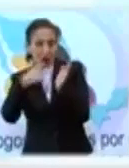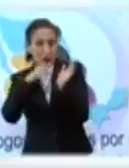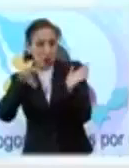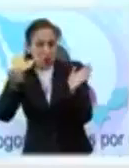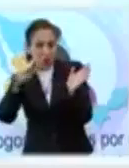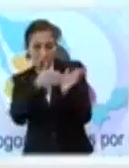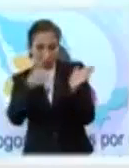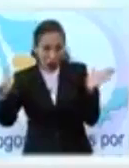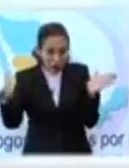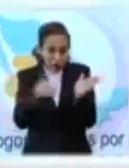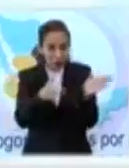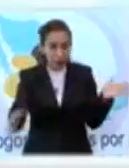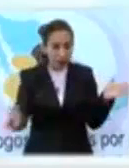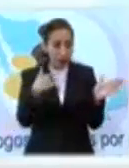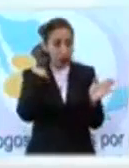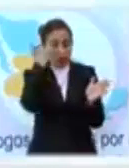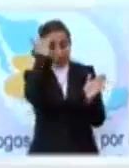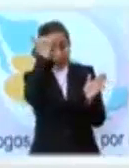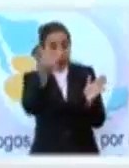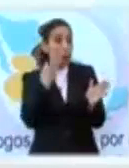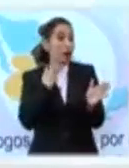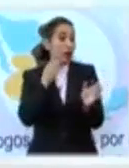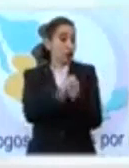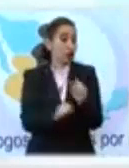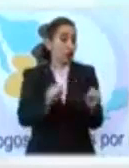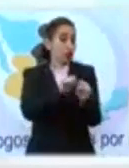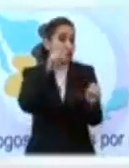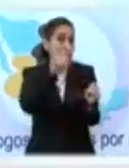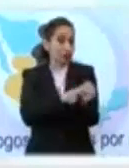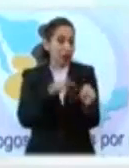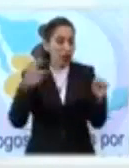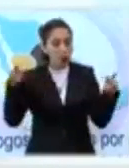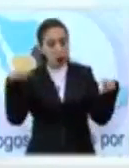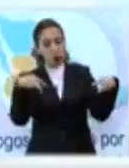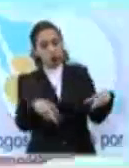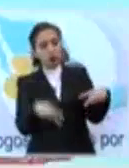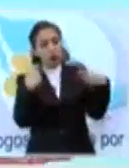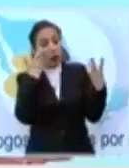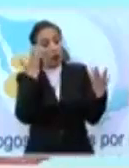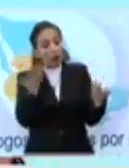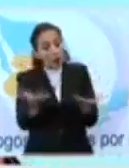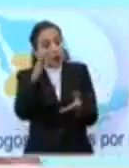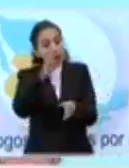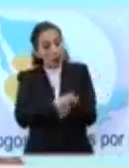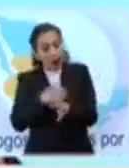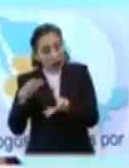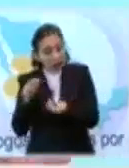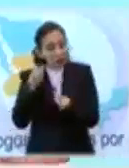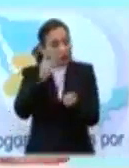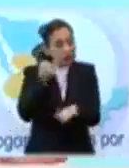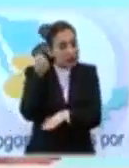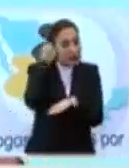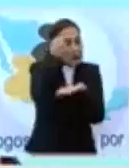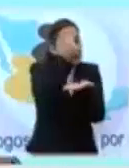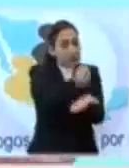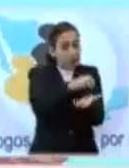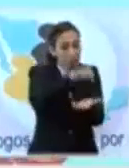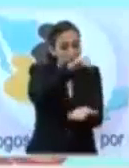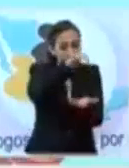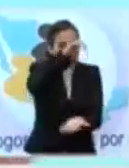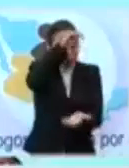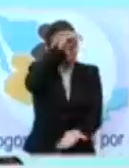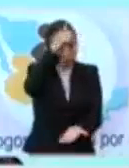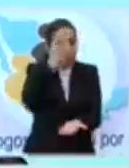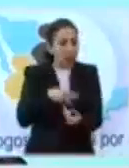el enfoque de política social era básicamente un enfoque de ampliar los subsidios universales o generalizados a la totalidad